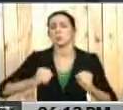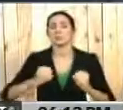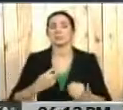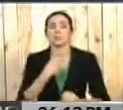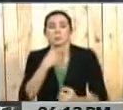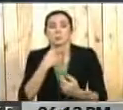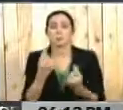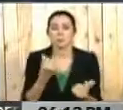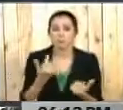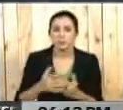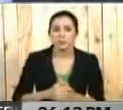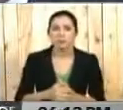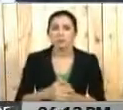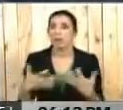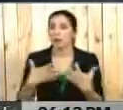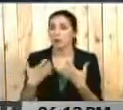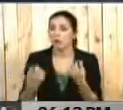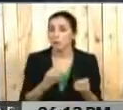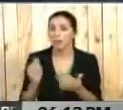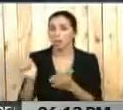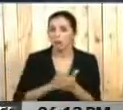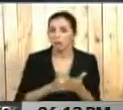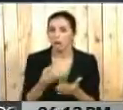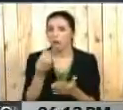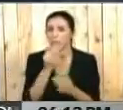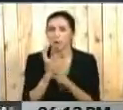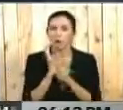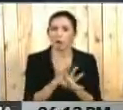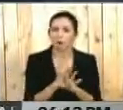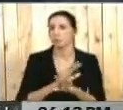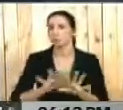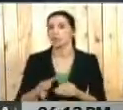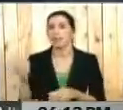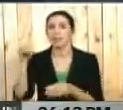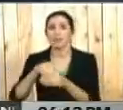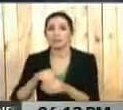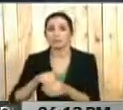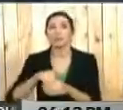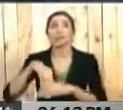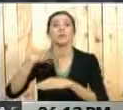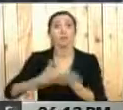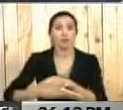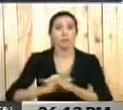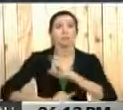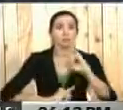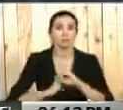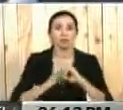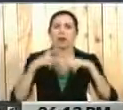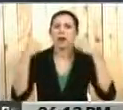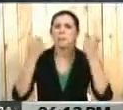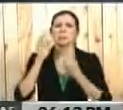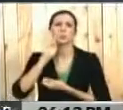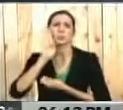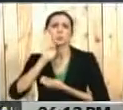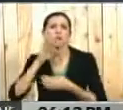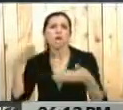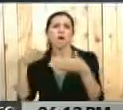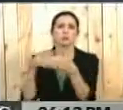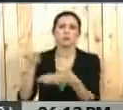económica, de una guerra económica de orden interno y de orden internacional, de una campaña de